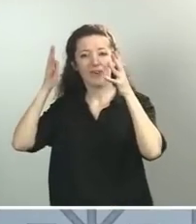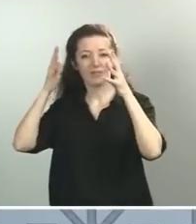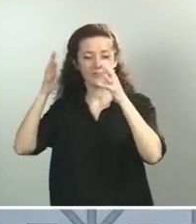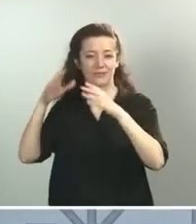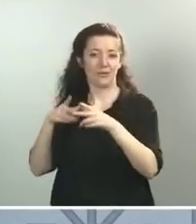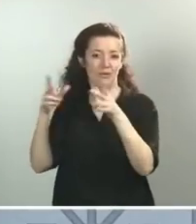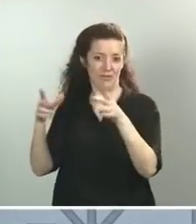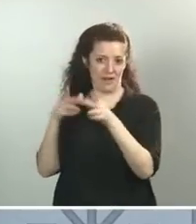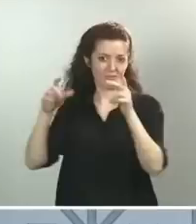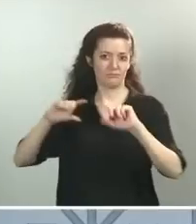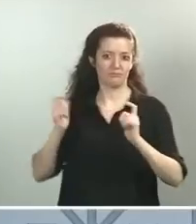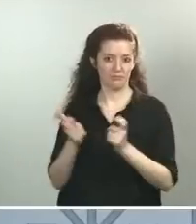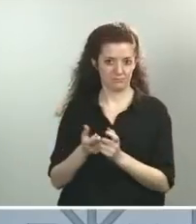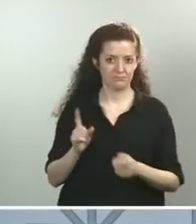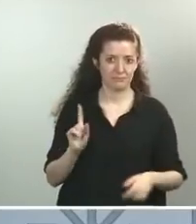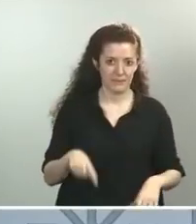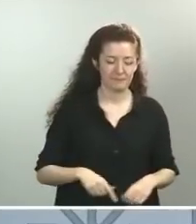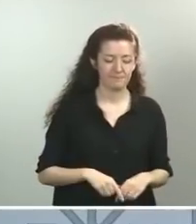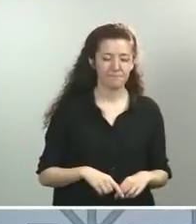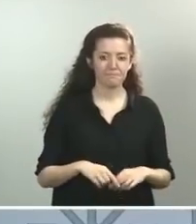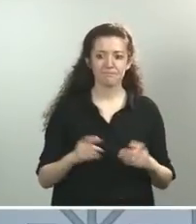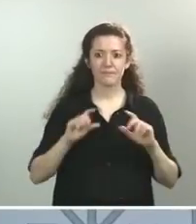todo isto para que? Pois, mire,